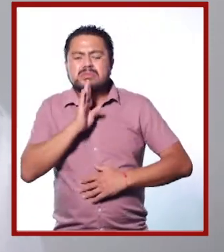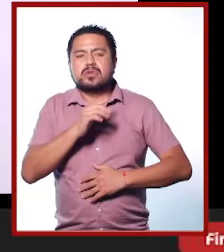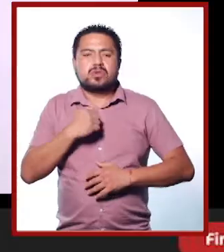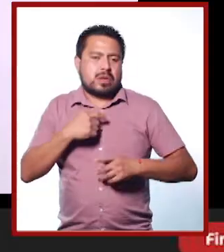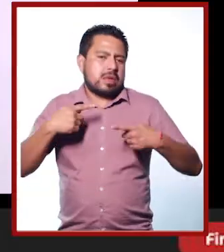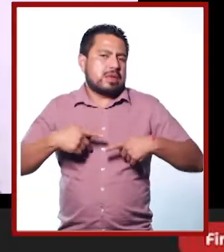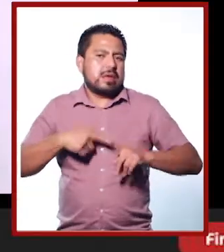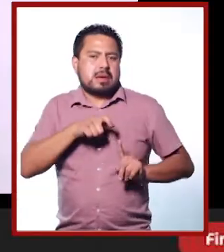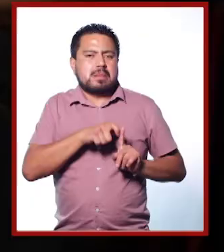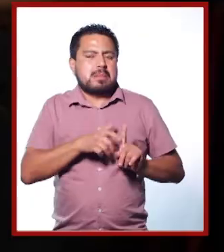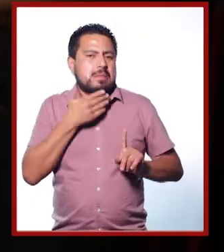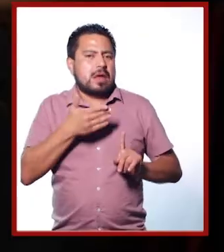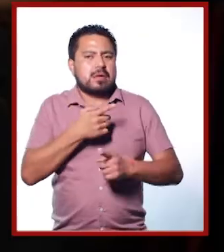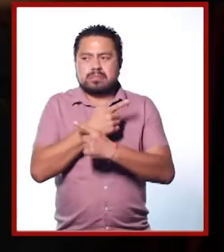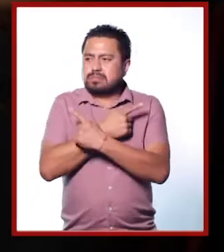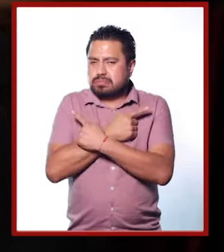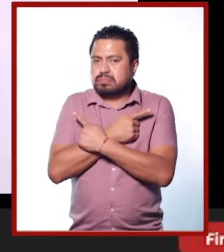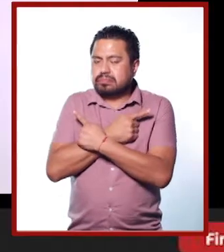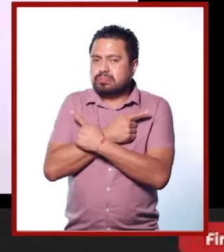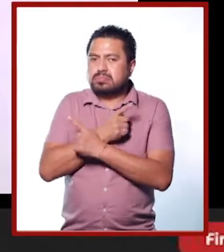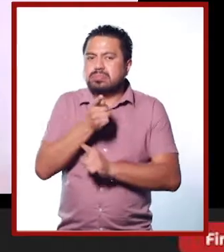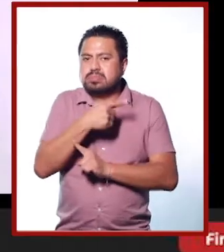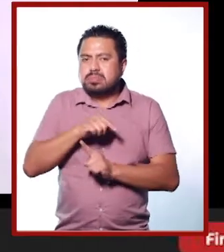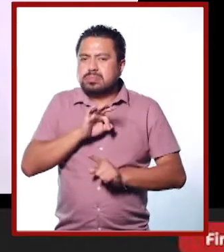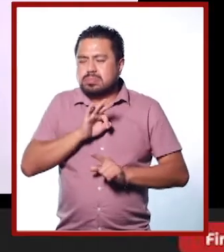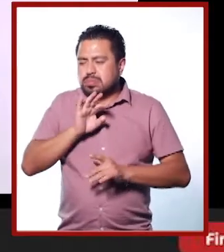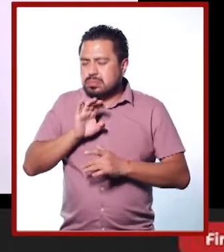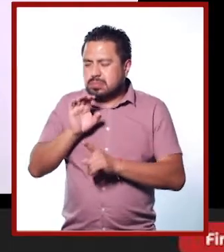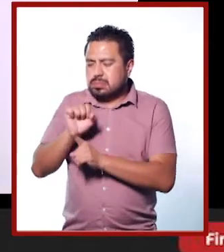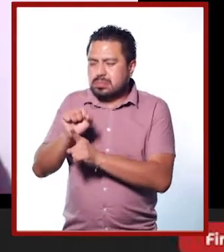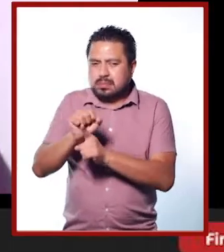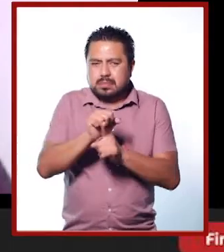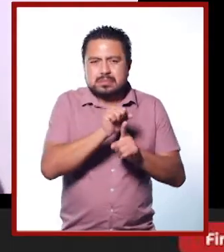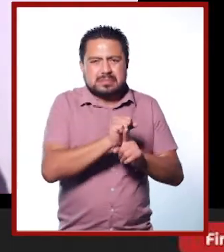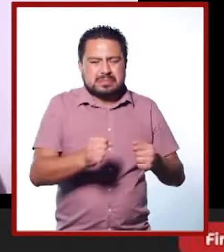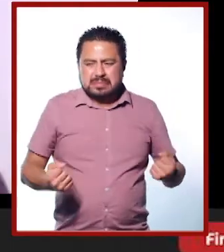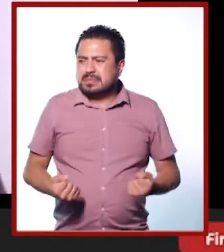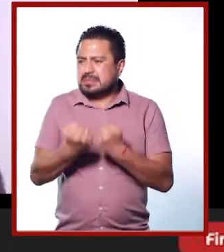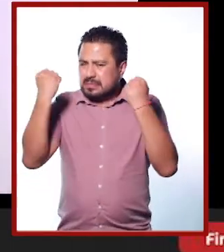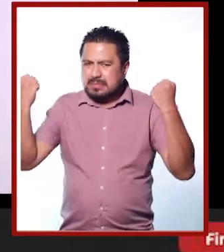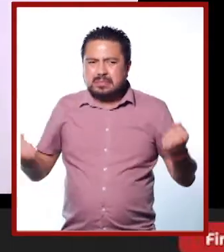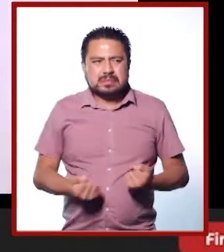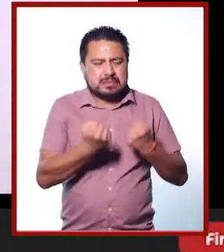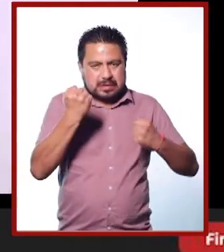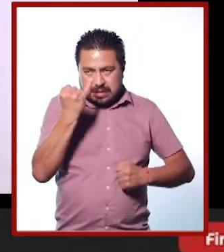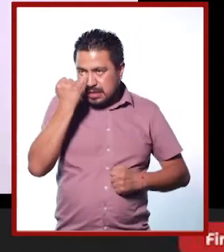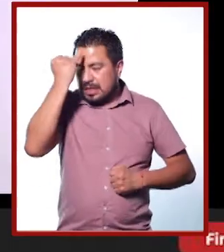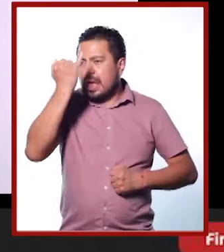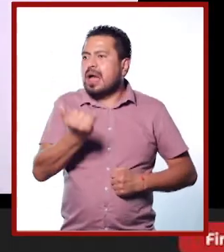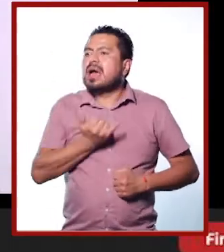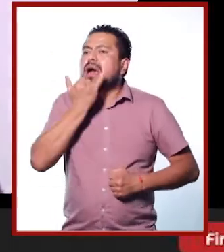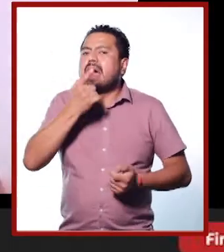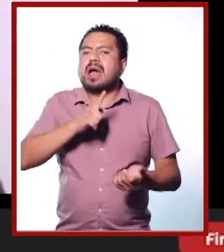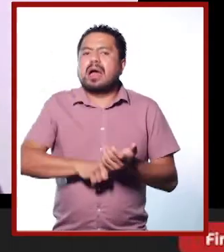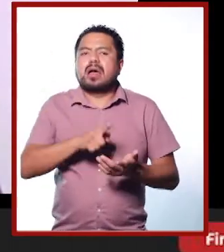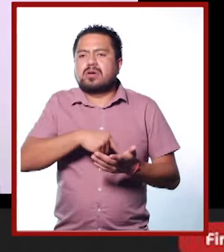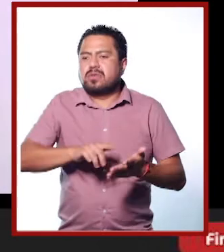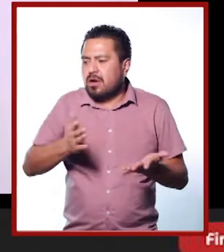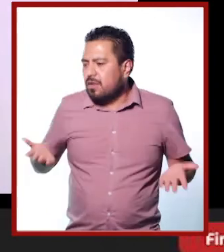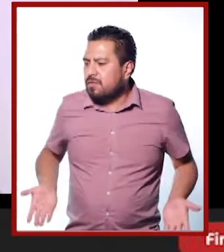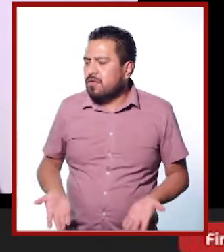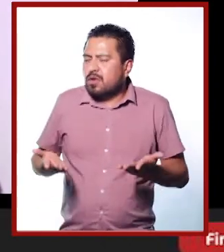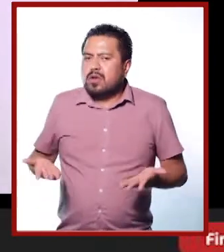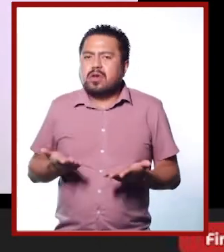soy una persona muy disciplinada. claro. Entonces, claro, ir deconstruyendo, ir rompiendo con estas ideas erróneas que fomentan